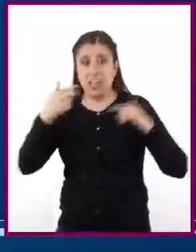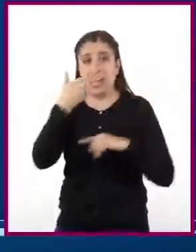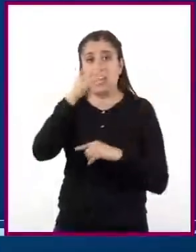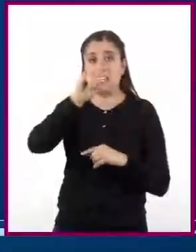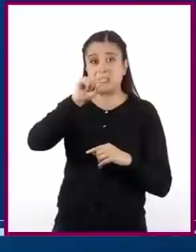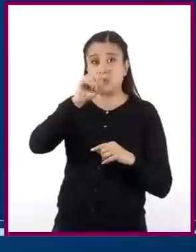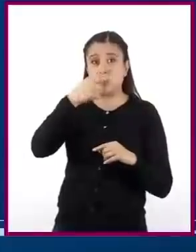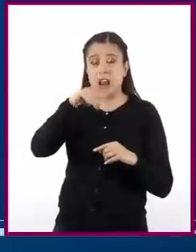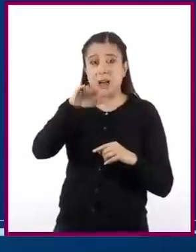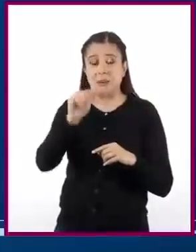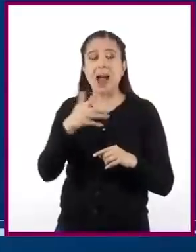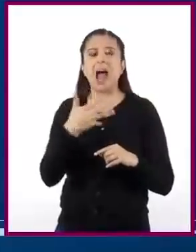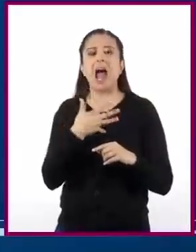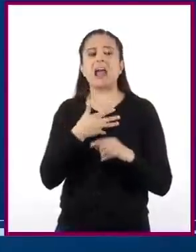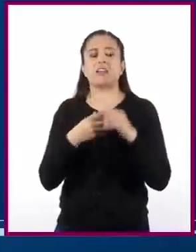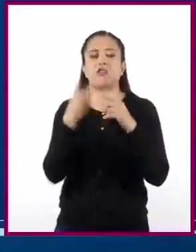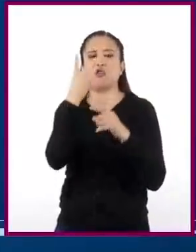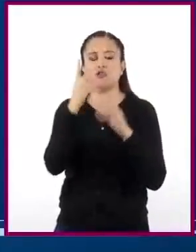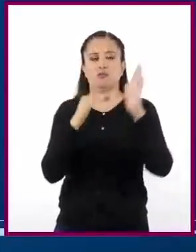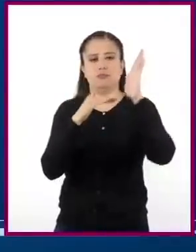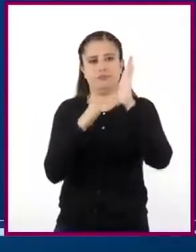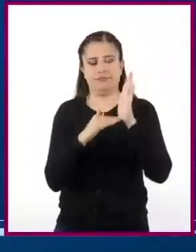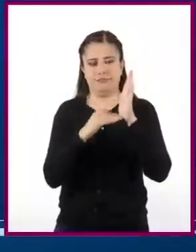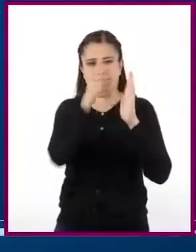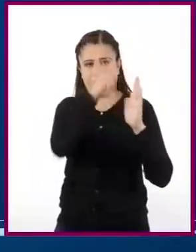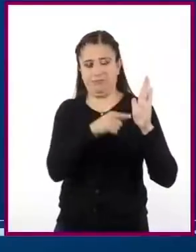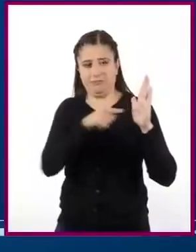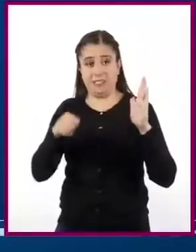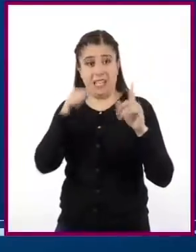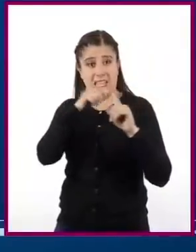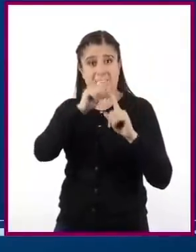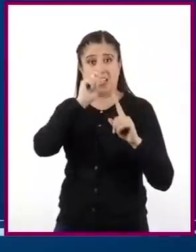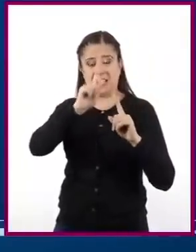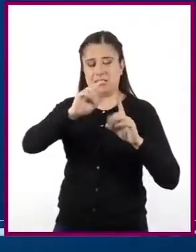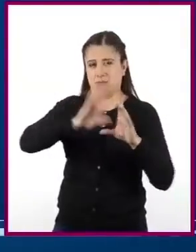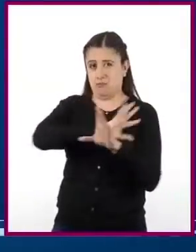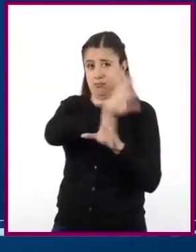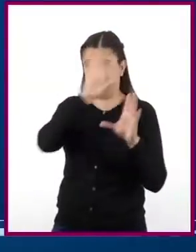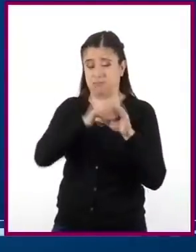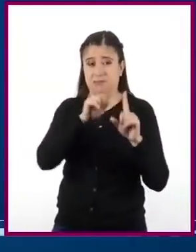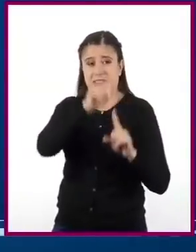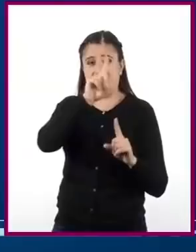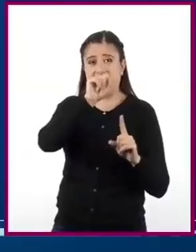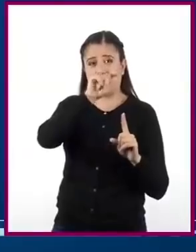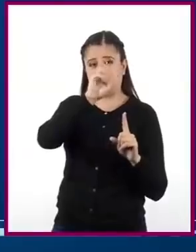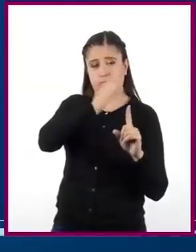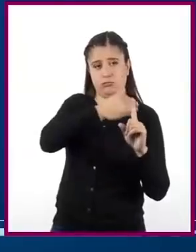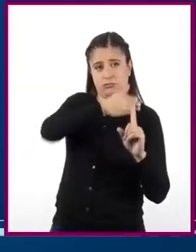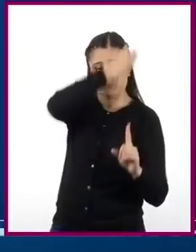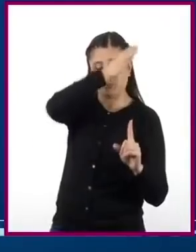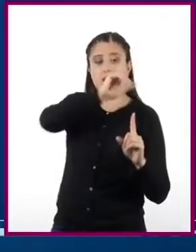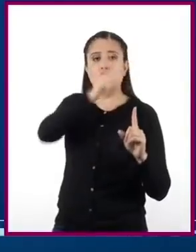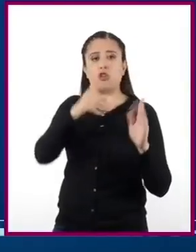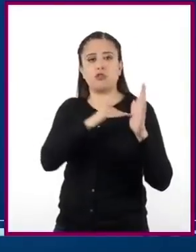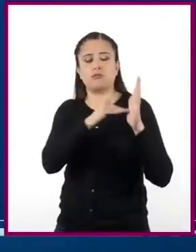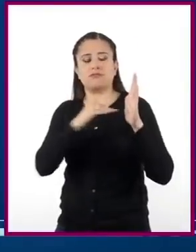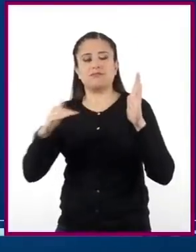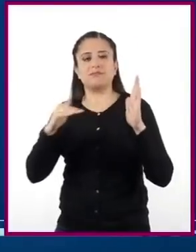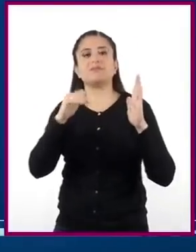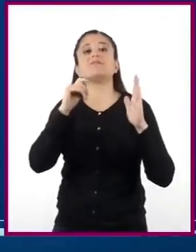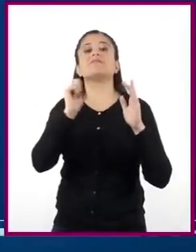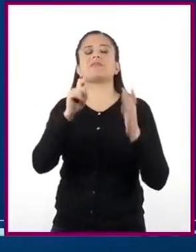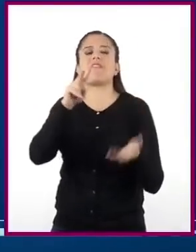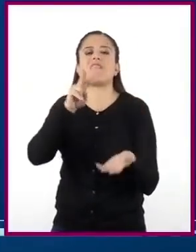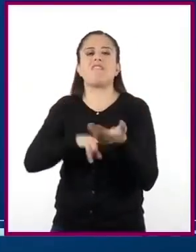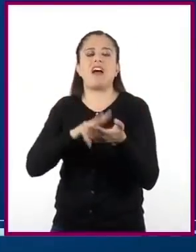está formado por dos ejes. En uno se mide la frecuencia absoluta o relativa de los datos y en el otro se colocan los intervalos